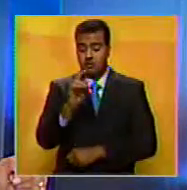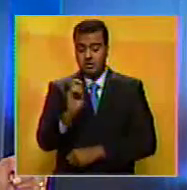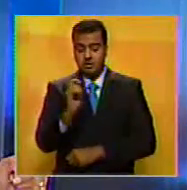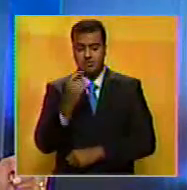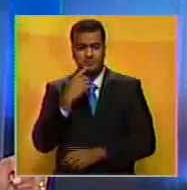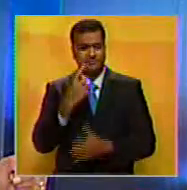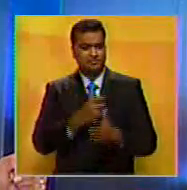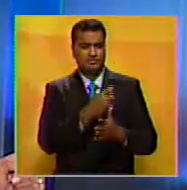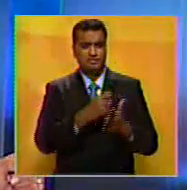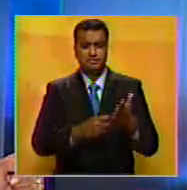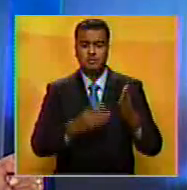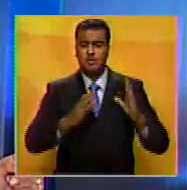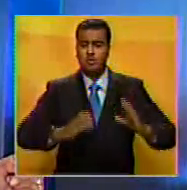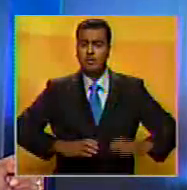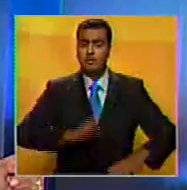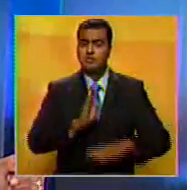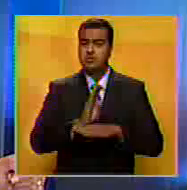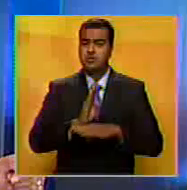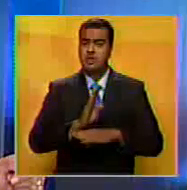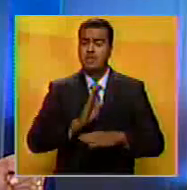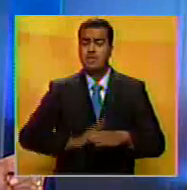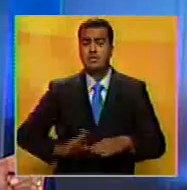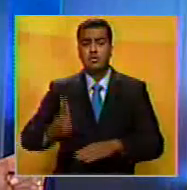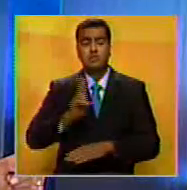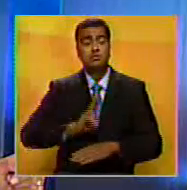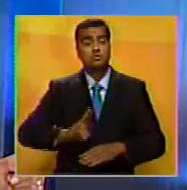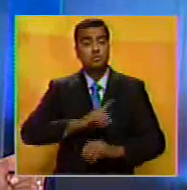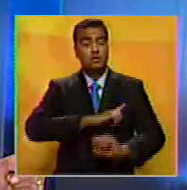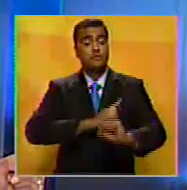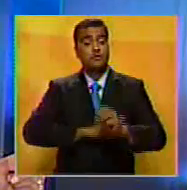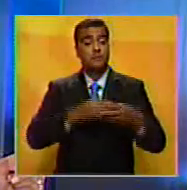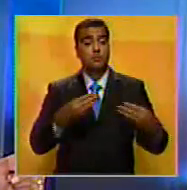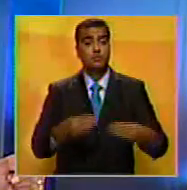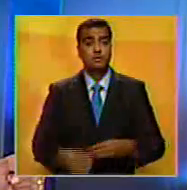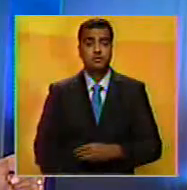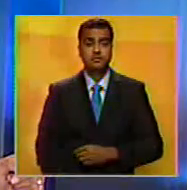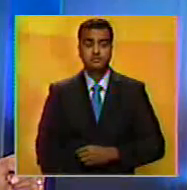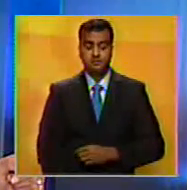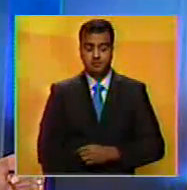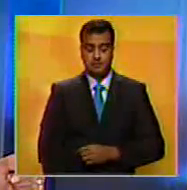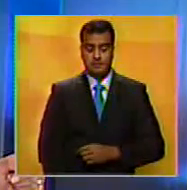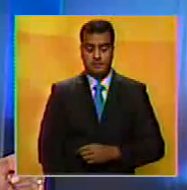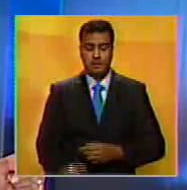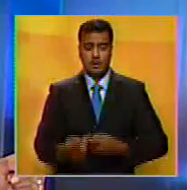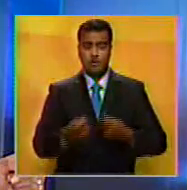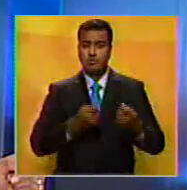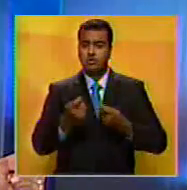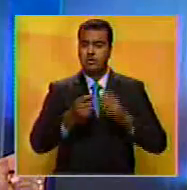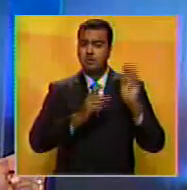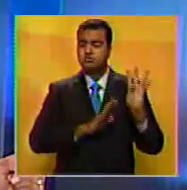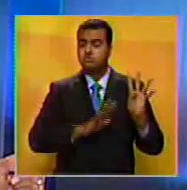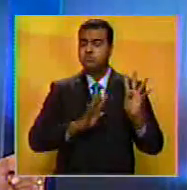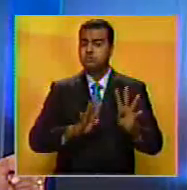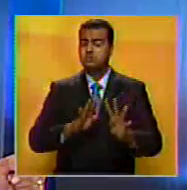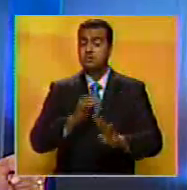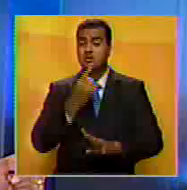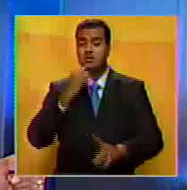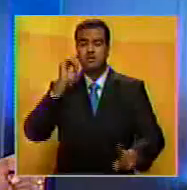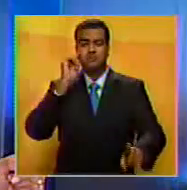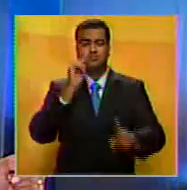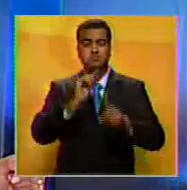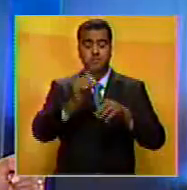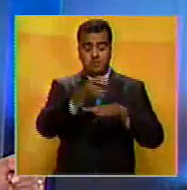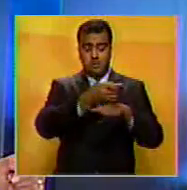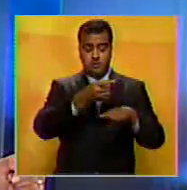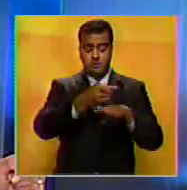de seguridad han estado haciendo uso excesivo de la fuerza pública para controlar las manifestaciones en Venezuela. Aseguró que el objetivo del